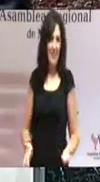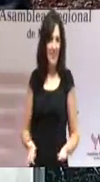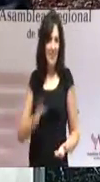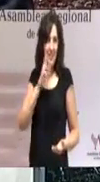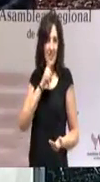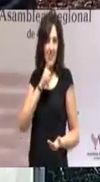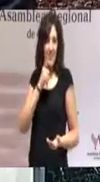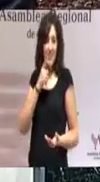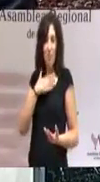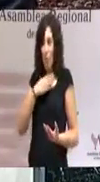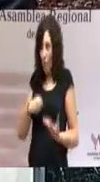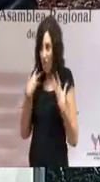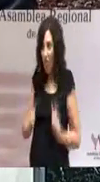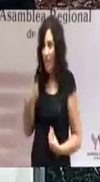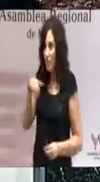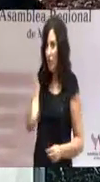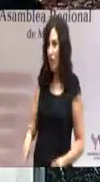¿Me puede decepcionar o no?